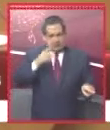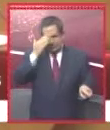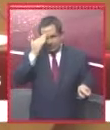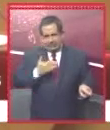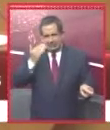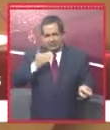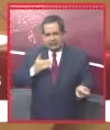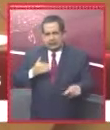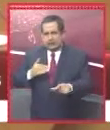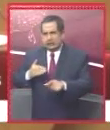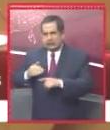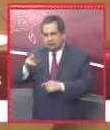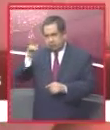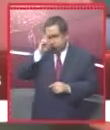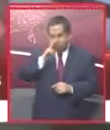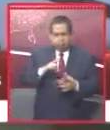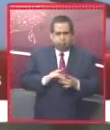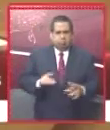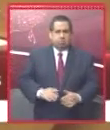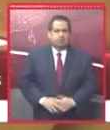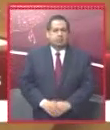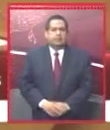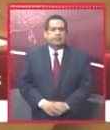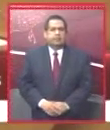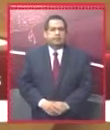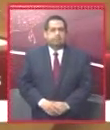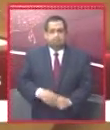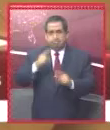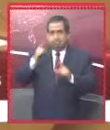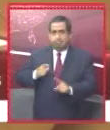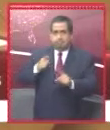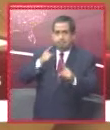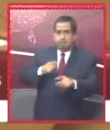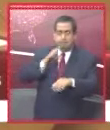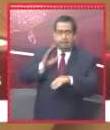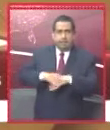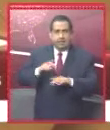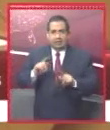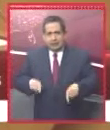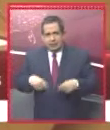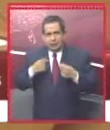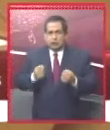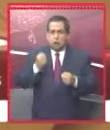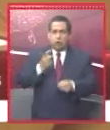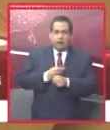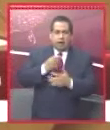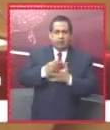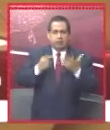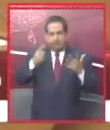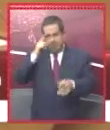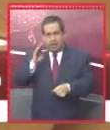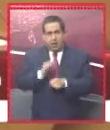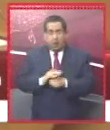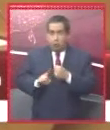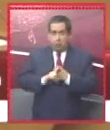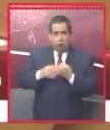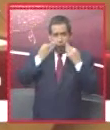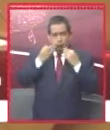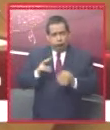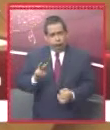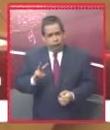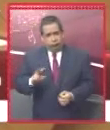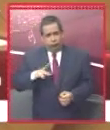e inestabilidad que se vive. En aras de dotar de claridad y de brindar las herramientas adecuadas para enfrentar un problema real,